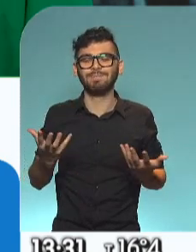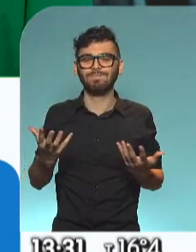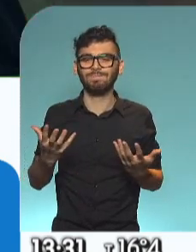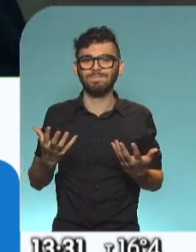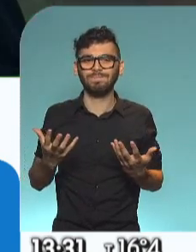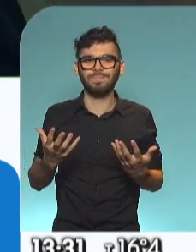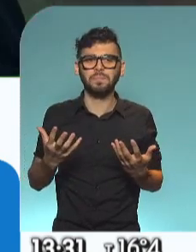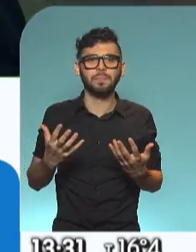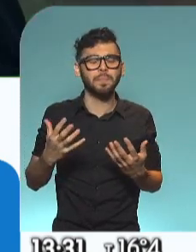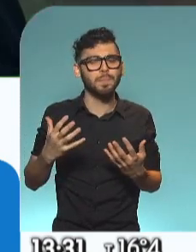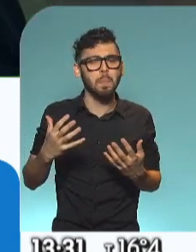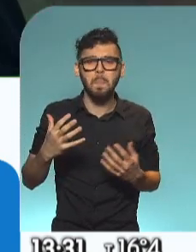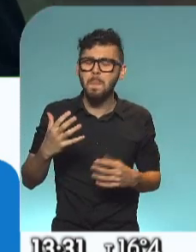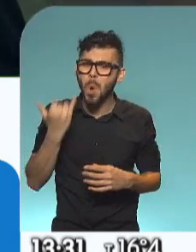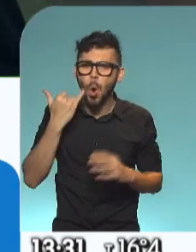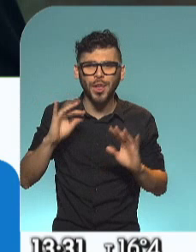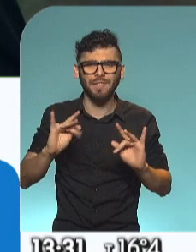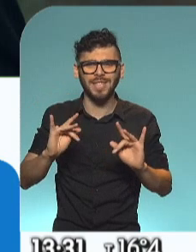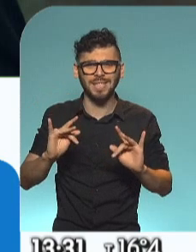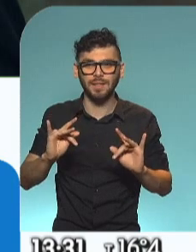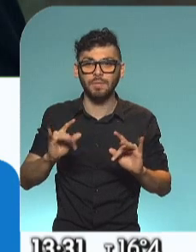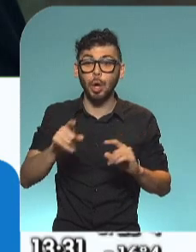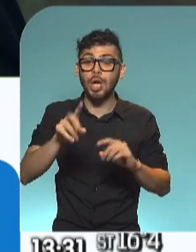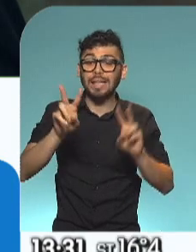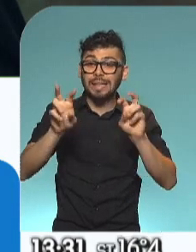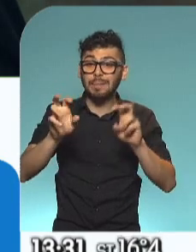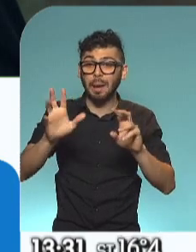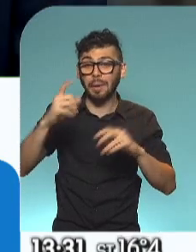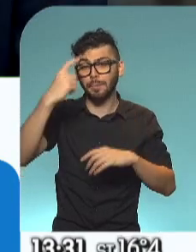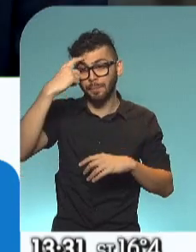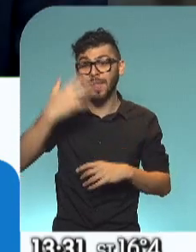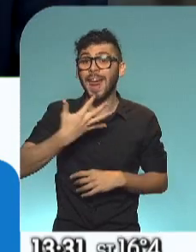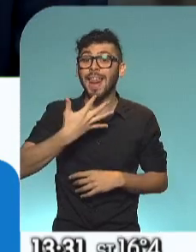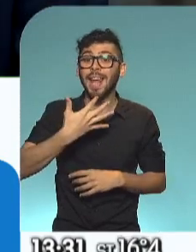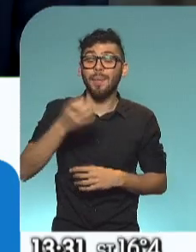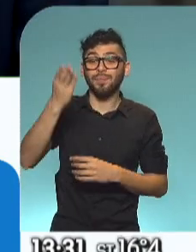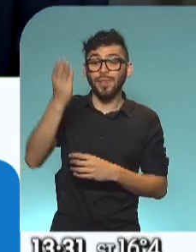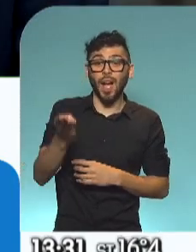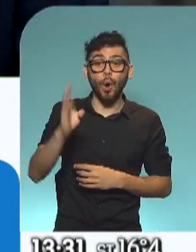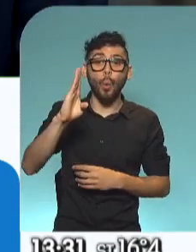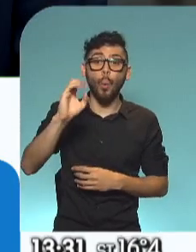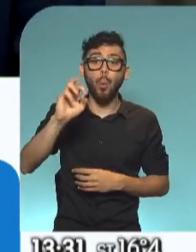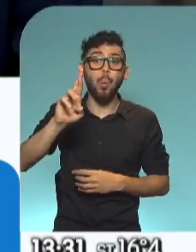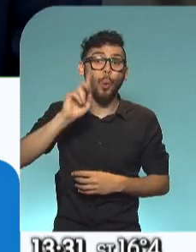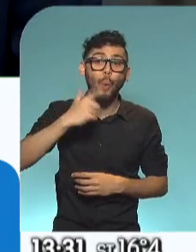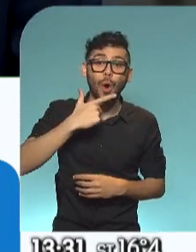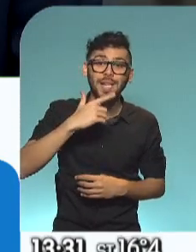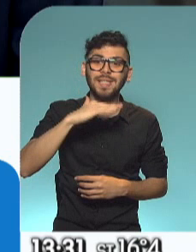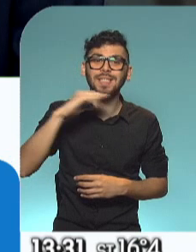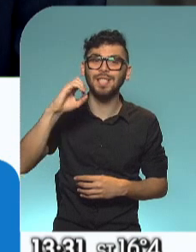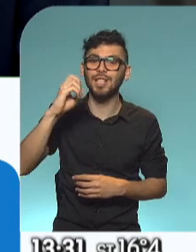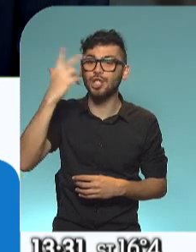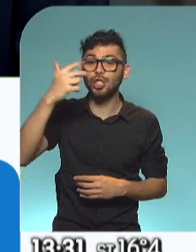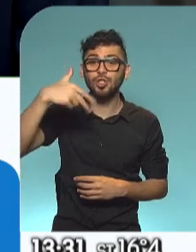difícil tomarlo, digamos, muy en serio a Boris Johnson, ¿no es cierto?